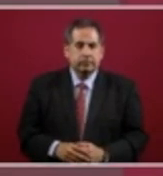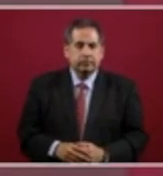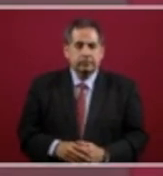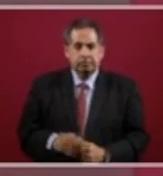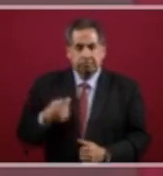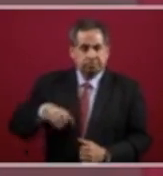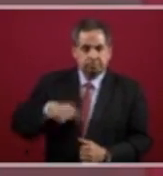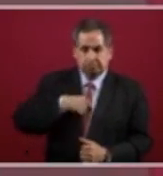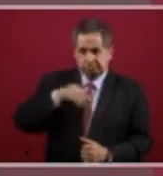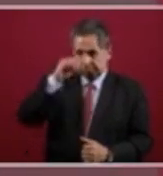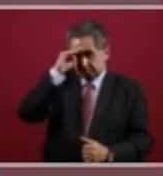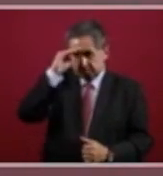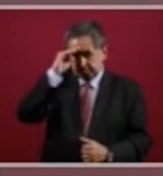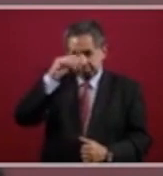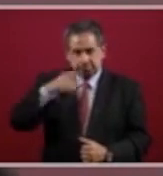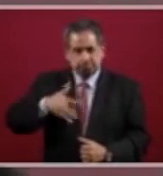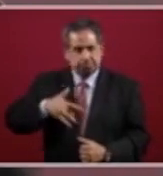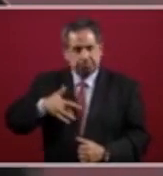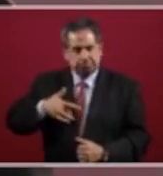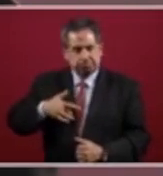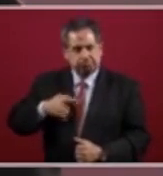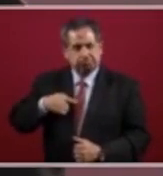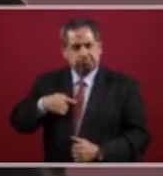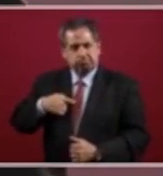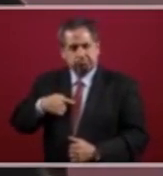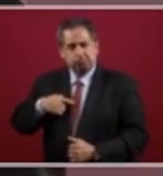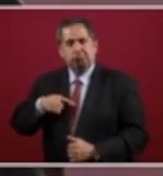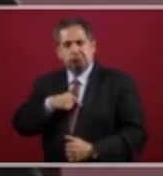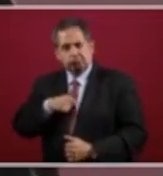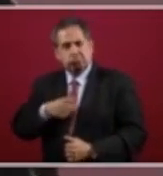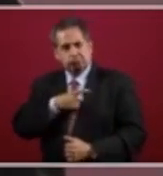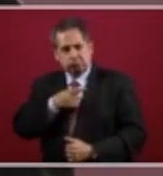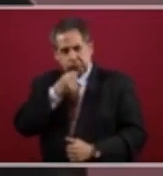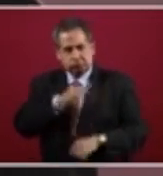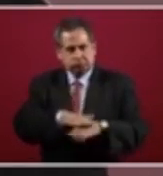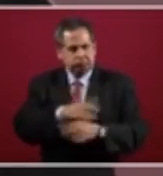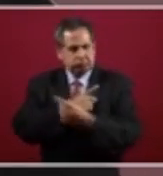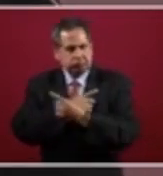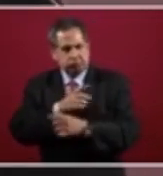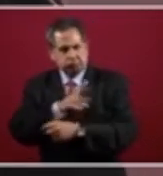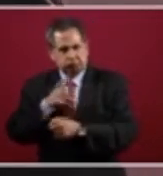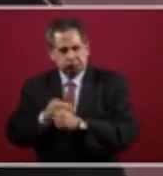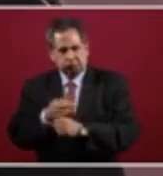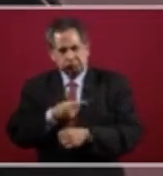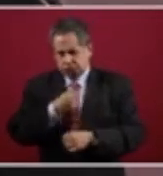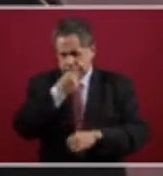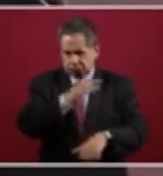Consideramos tener autoridad moral para hacer este llamamiento.